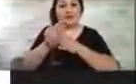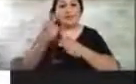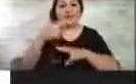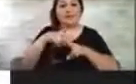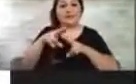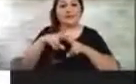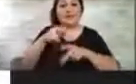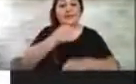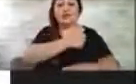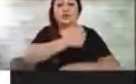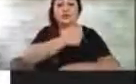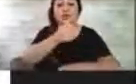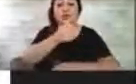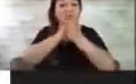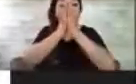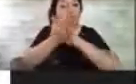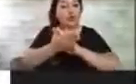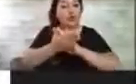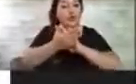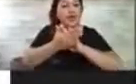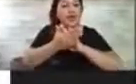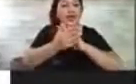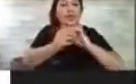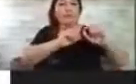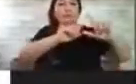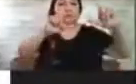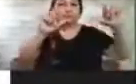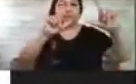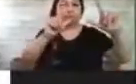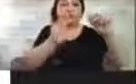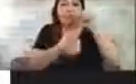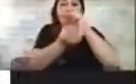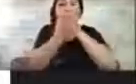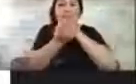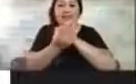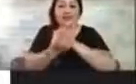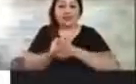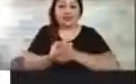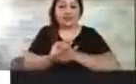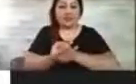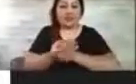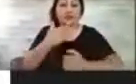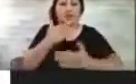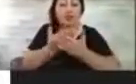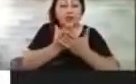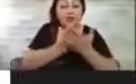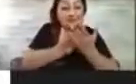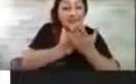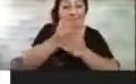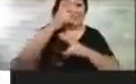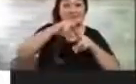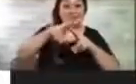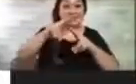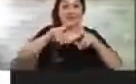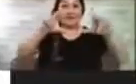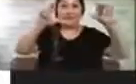publicaciones, desde su origen, desde la pieza gráfica que se está armando o desde el texto que se está escribiendo,